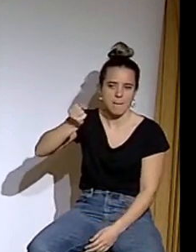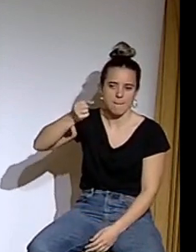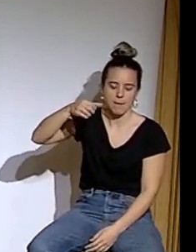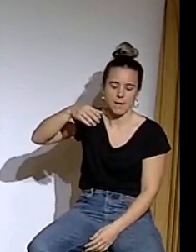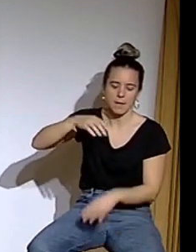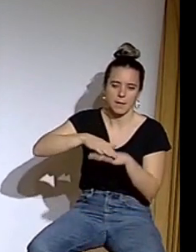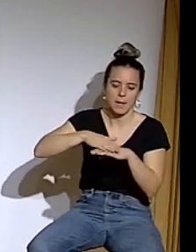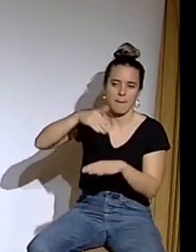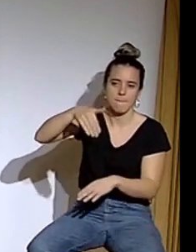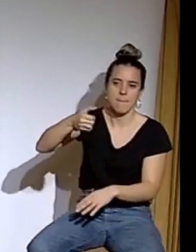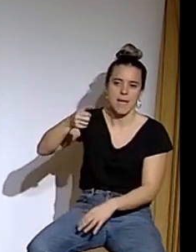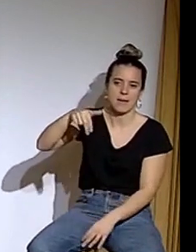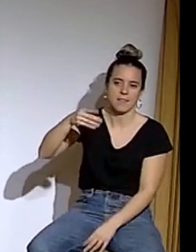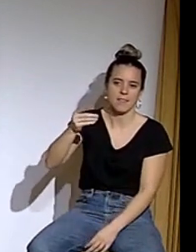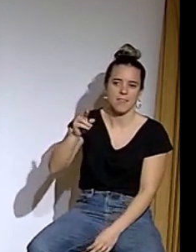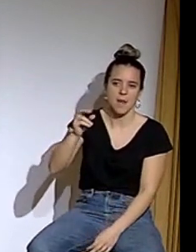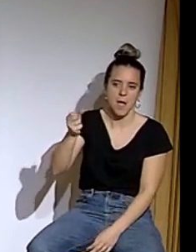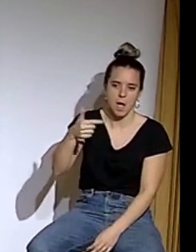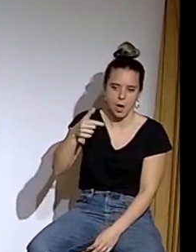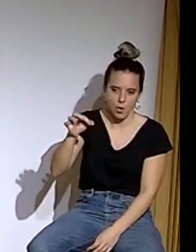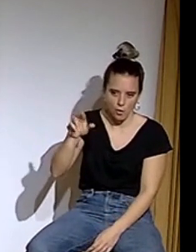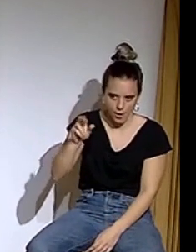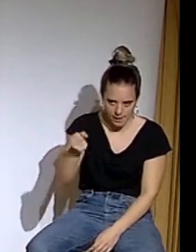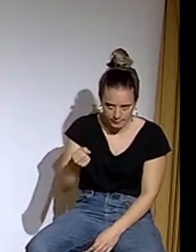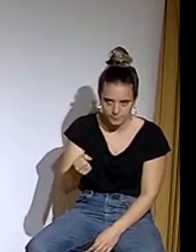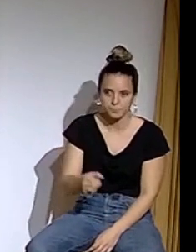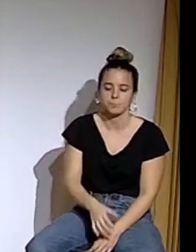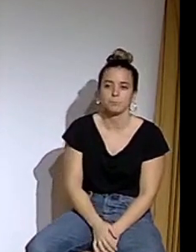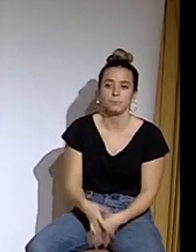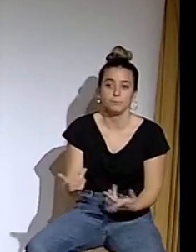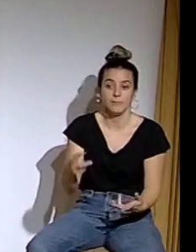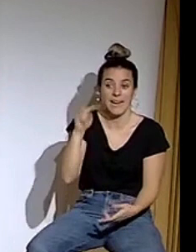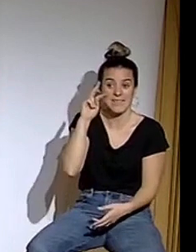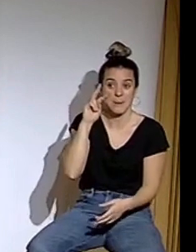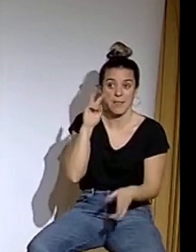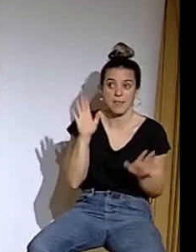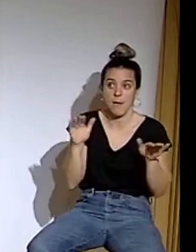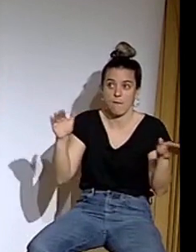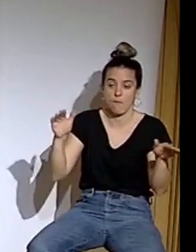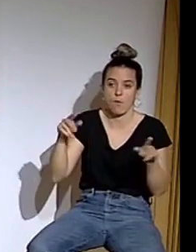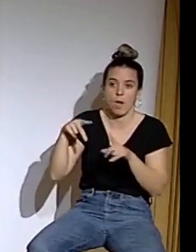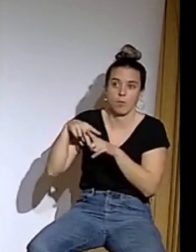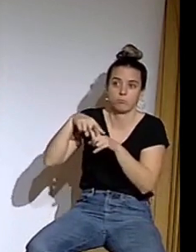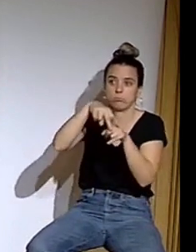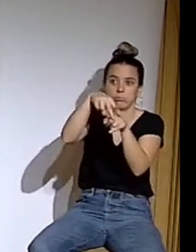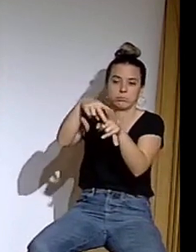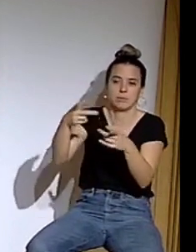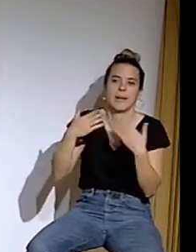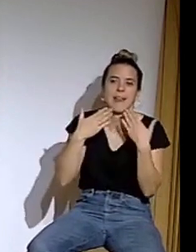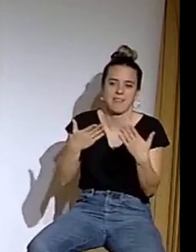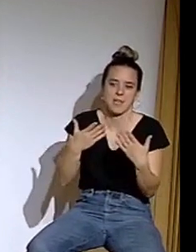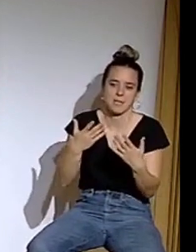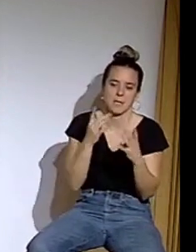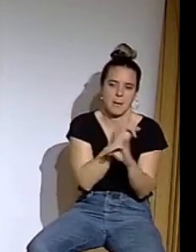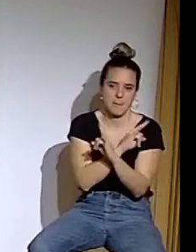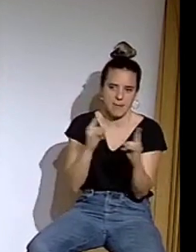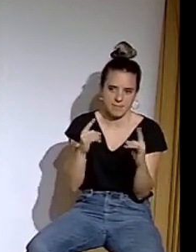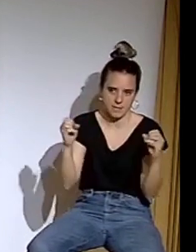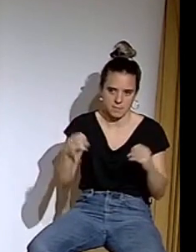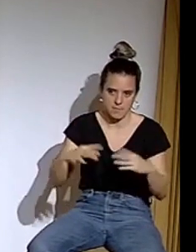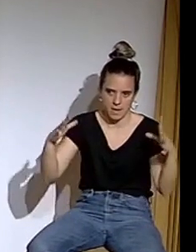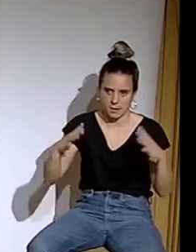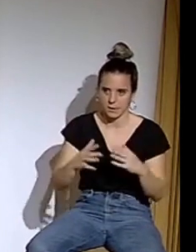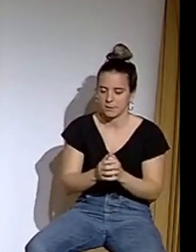la planta habla un poco de esto de la experiencia del vuelo a través de las plantas mágicas la otra pieza es la